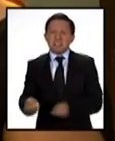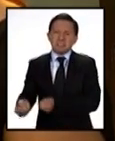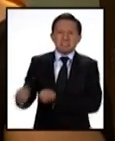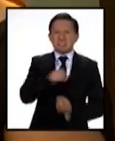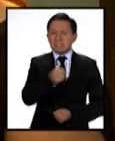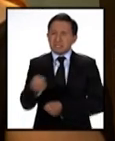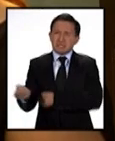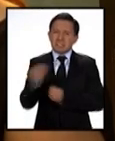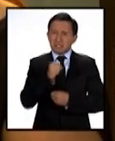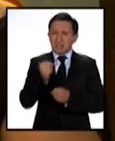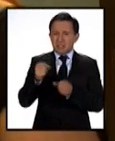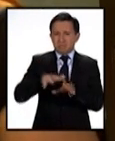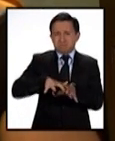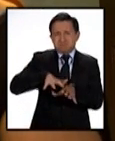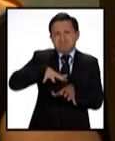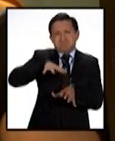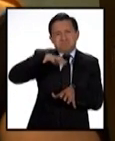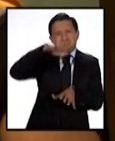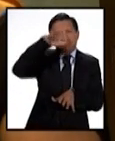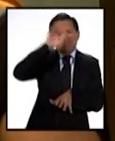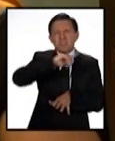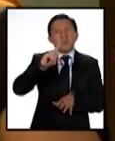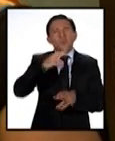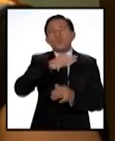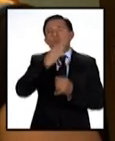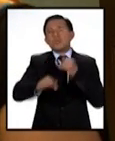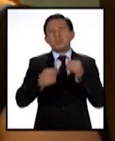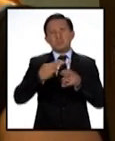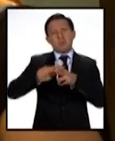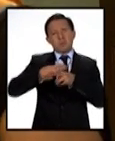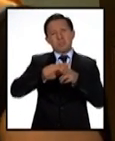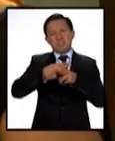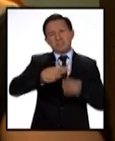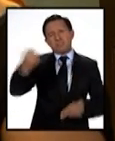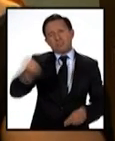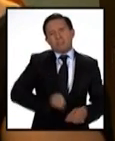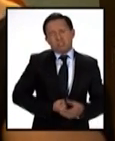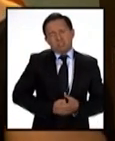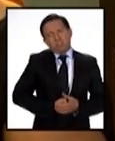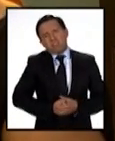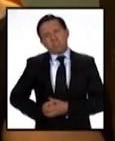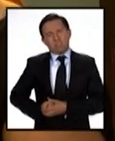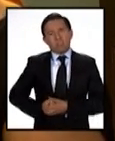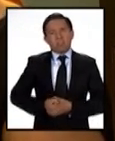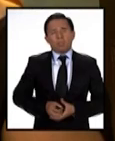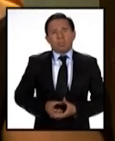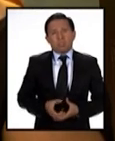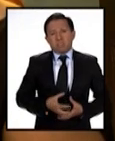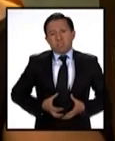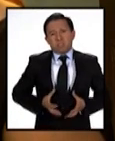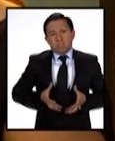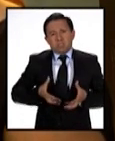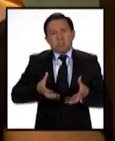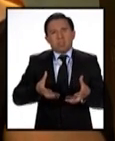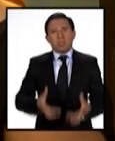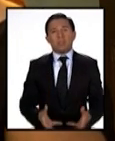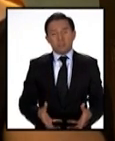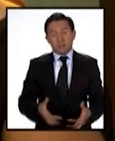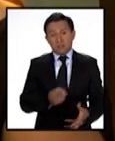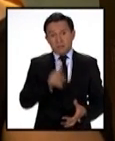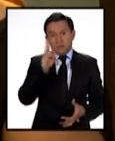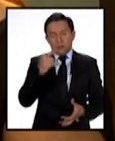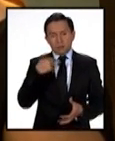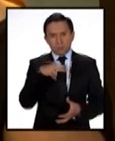se le iban a salir todas las tripas y él se iba a morir. Es donde él ahí me alerta que habían focos rojos, que habían sucesos